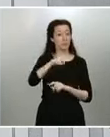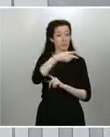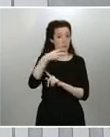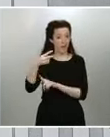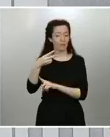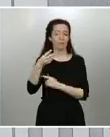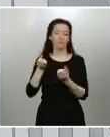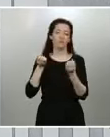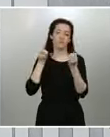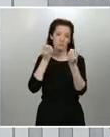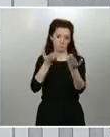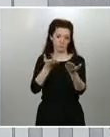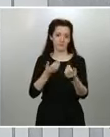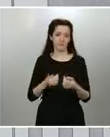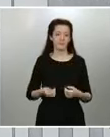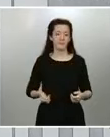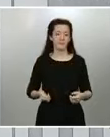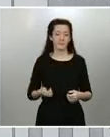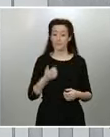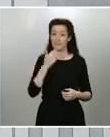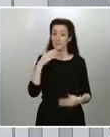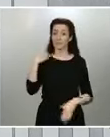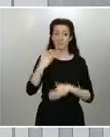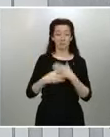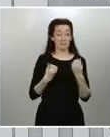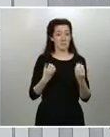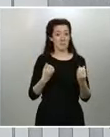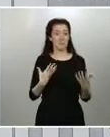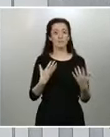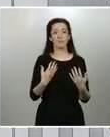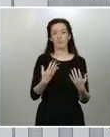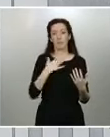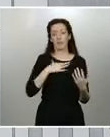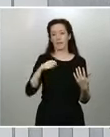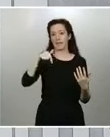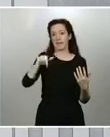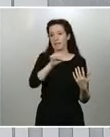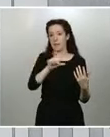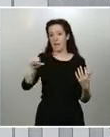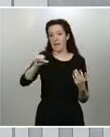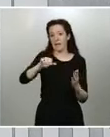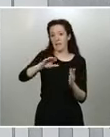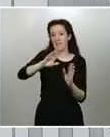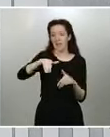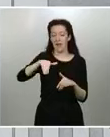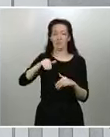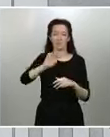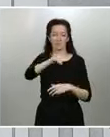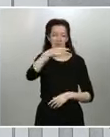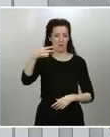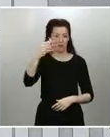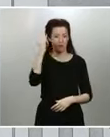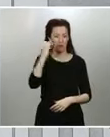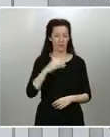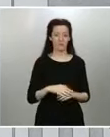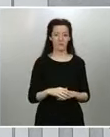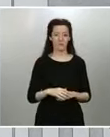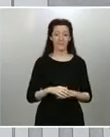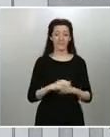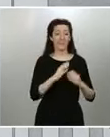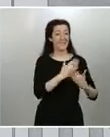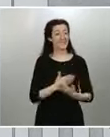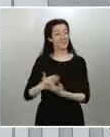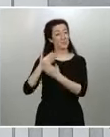va como está yendo van a ser a finales de esta semana a mí se me indica que el estudio que es complejo logísticamente porque abarca muchas personas están